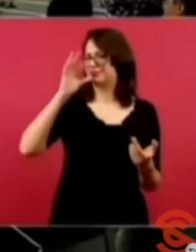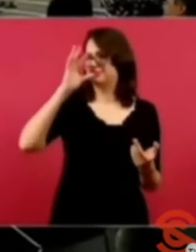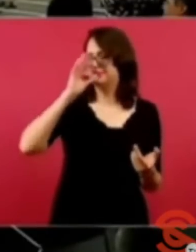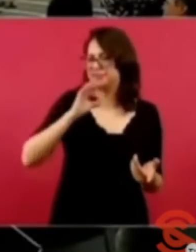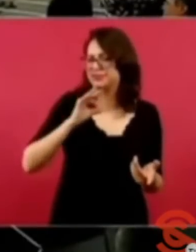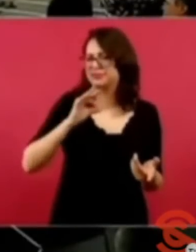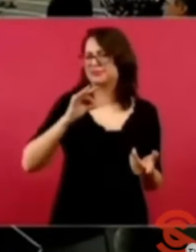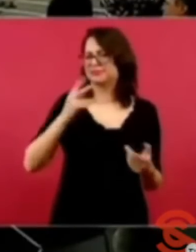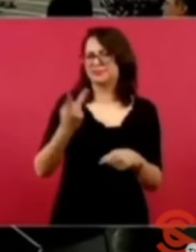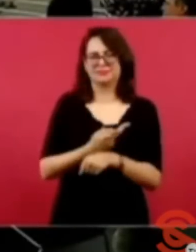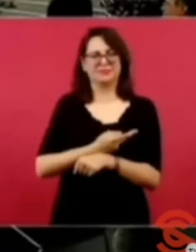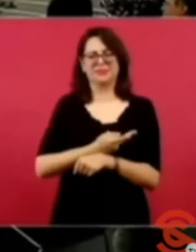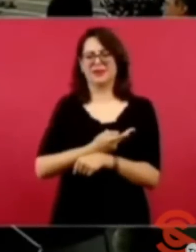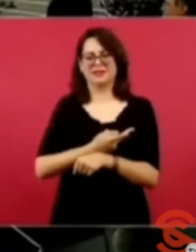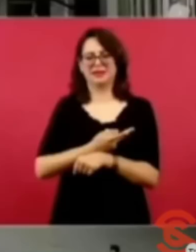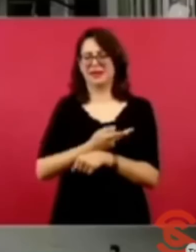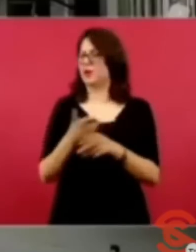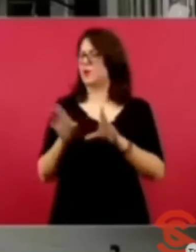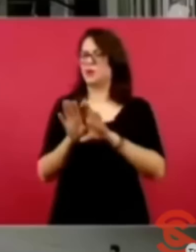Esto antes